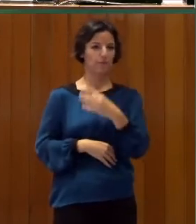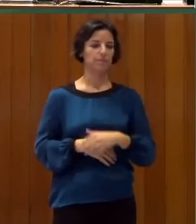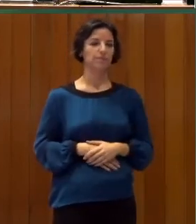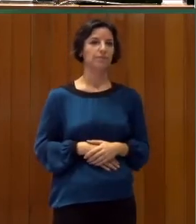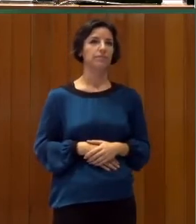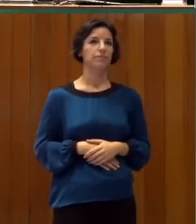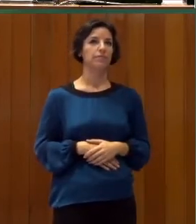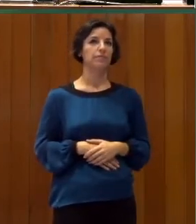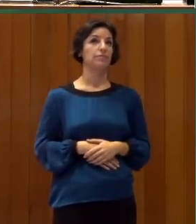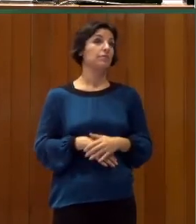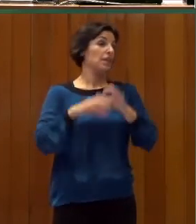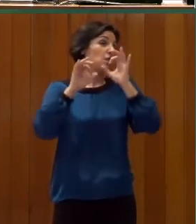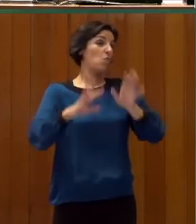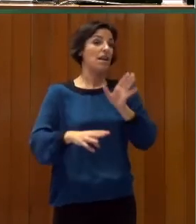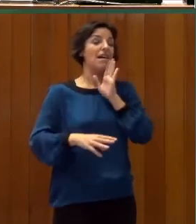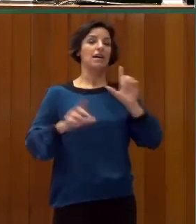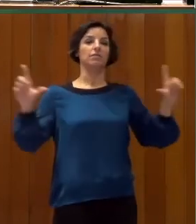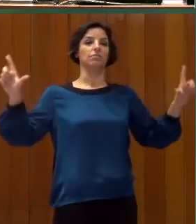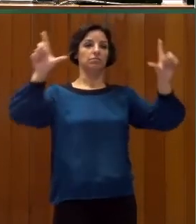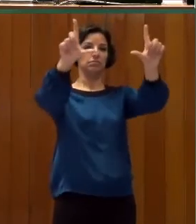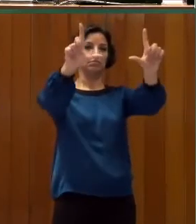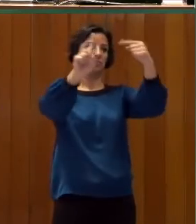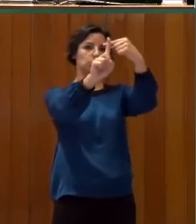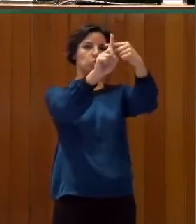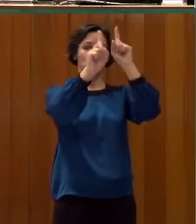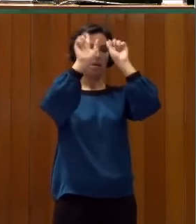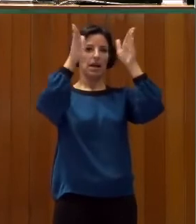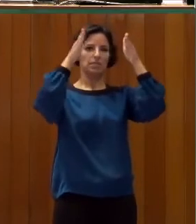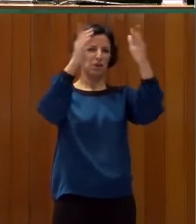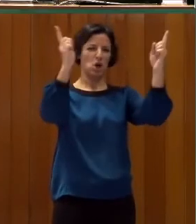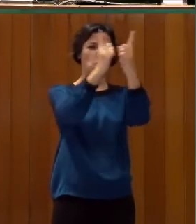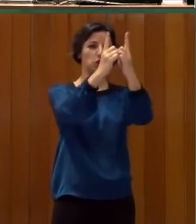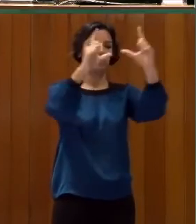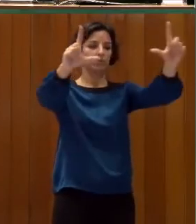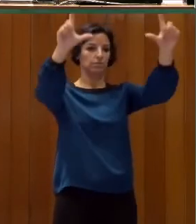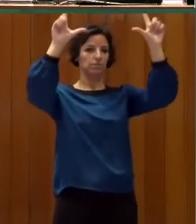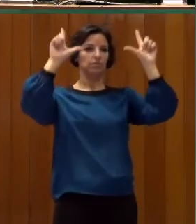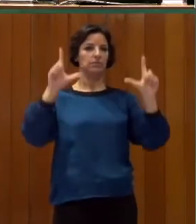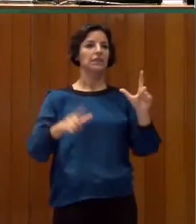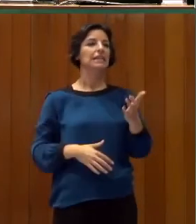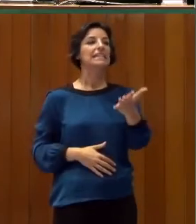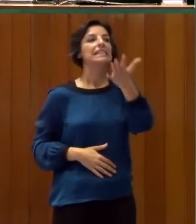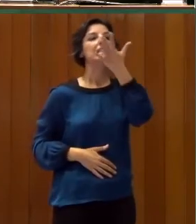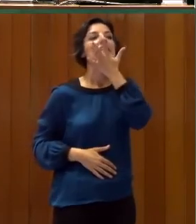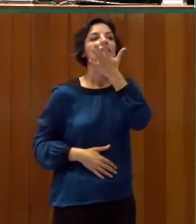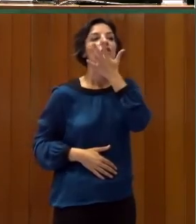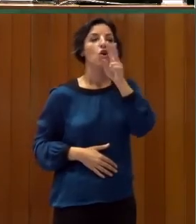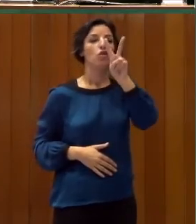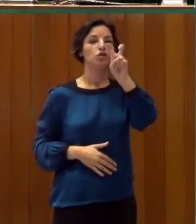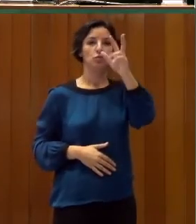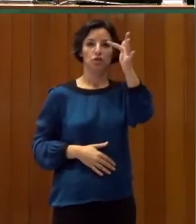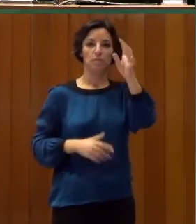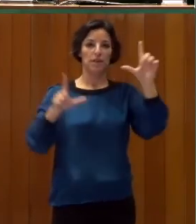El ensayo comienza con un punto de fijación de 500 milisegundos, presentación del estímulo durante 2500